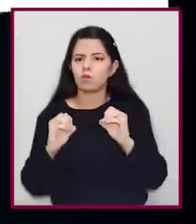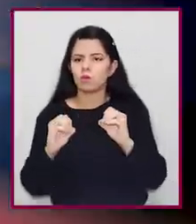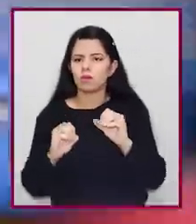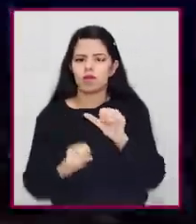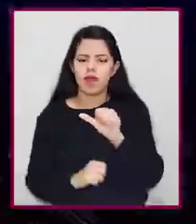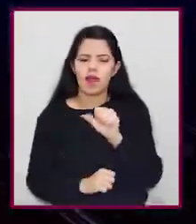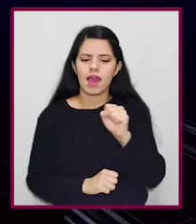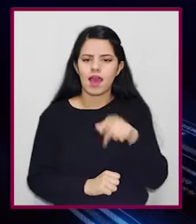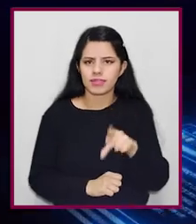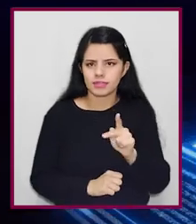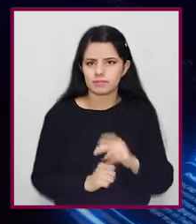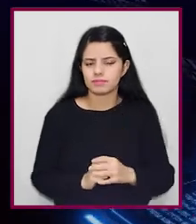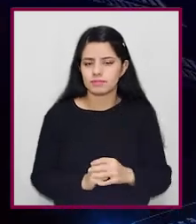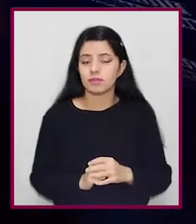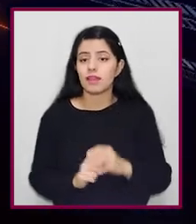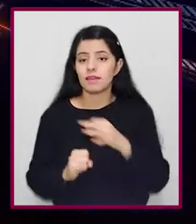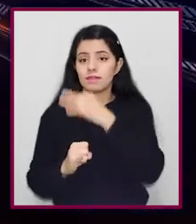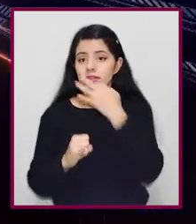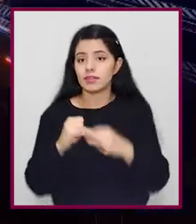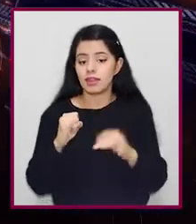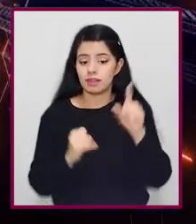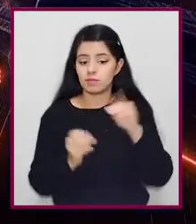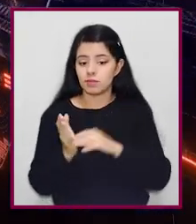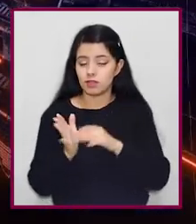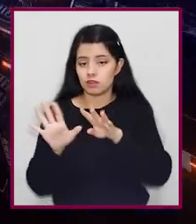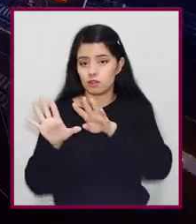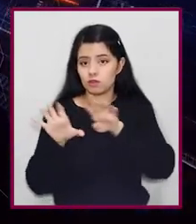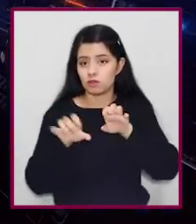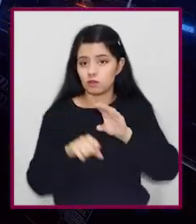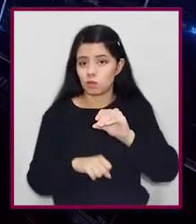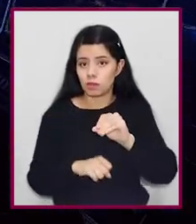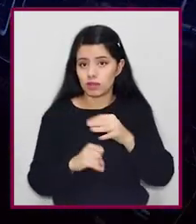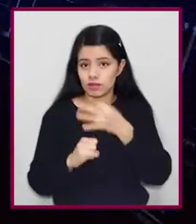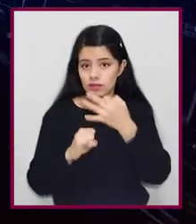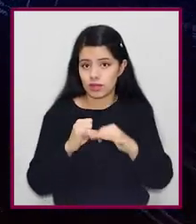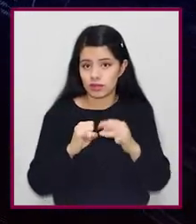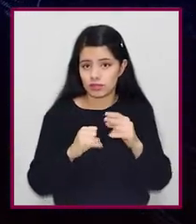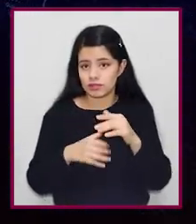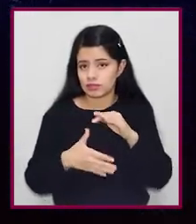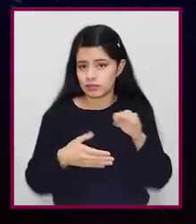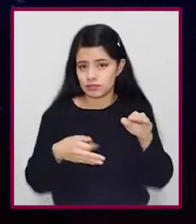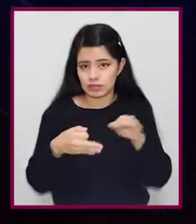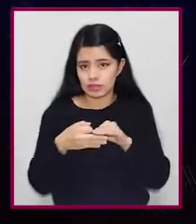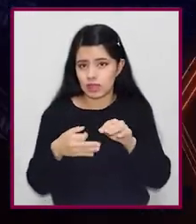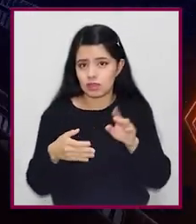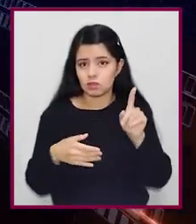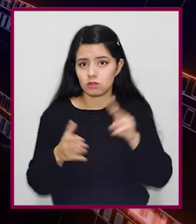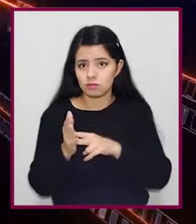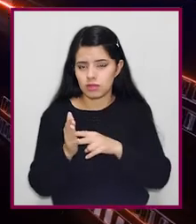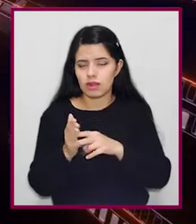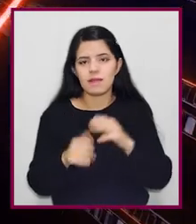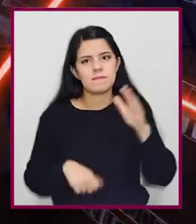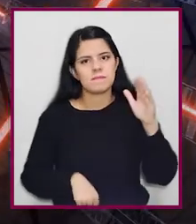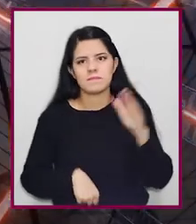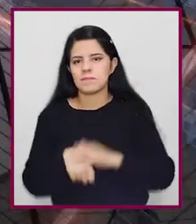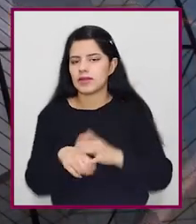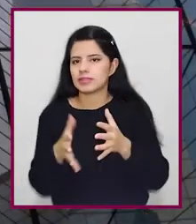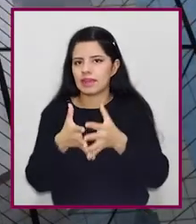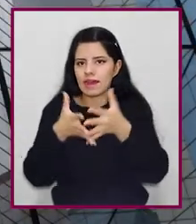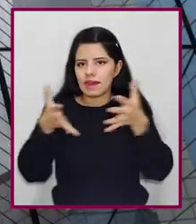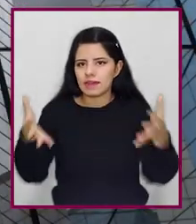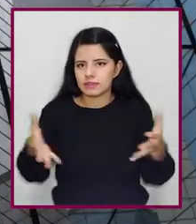Ask. Y para finales de la década de los 90, emergen los más grandes y gigantes que junto con